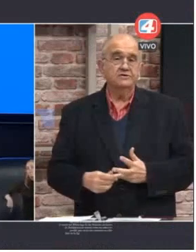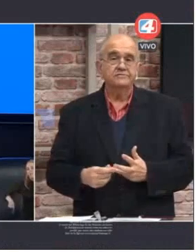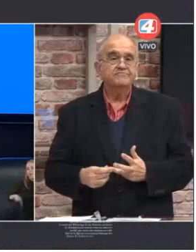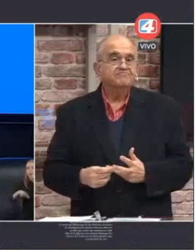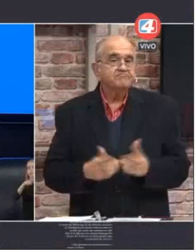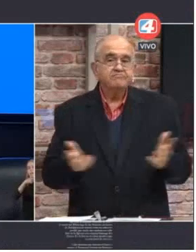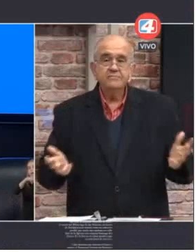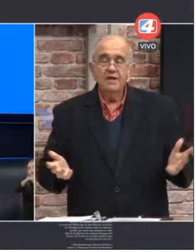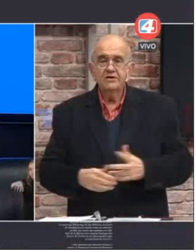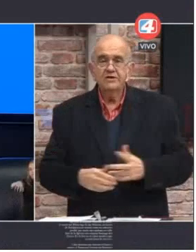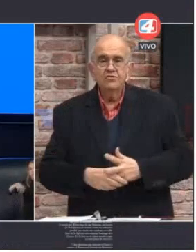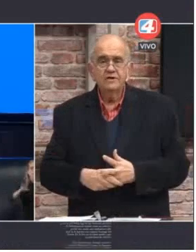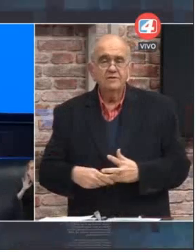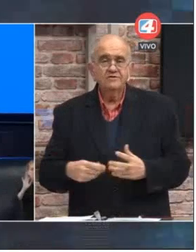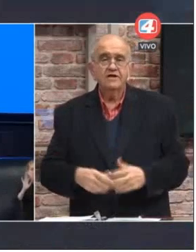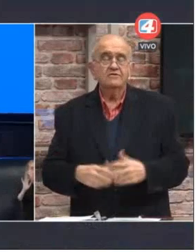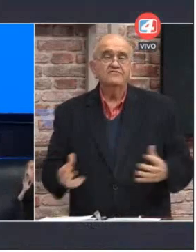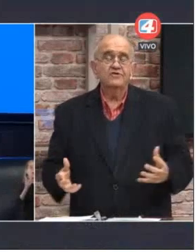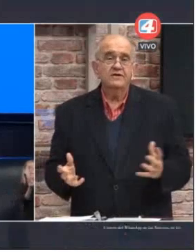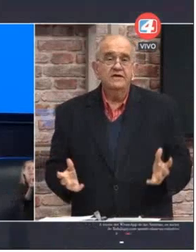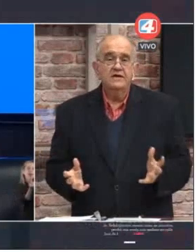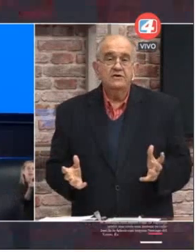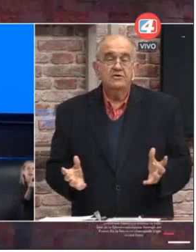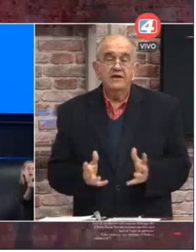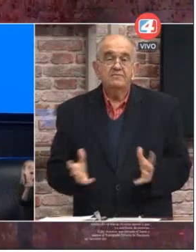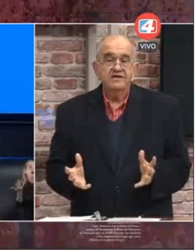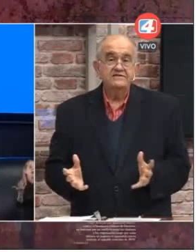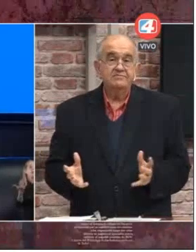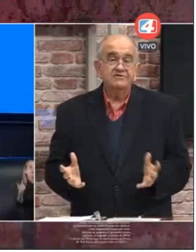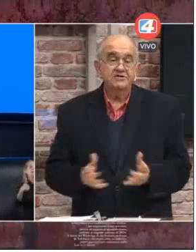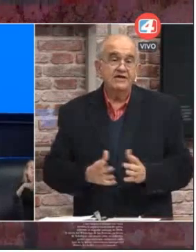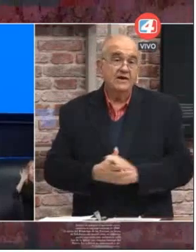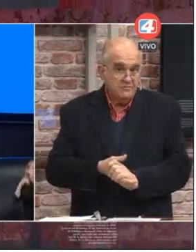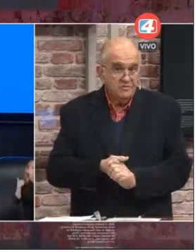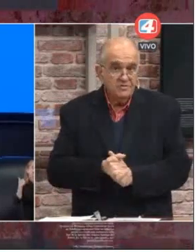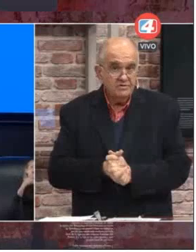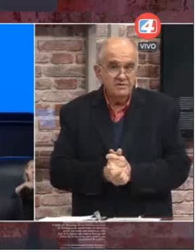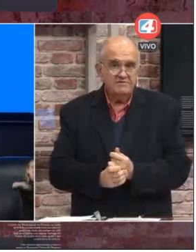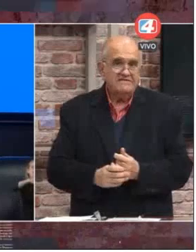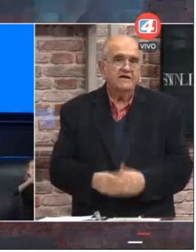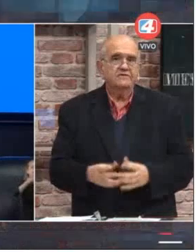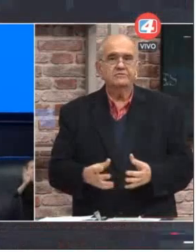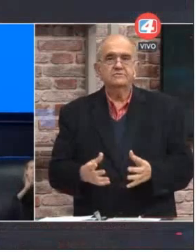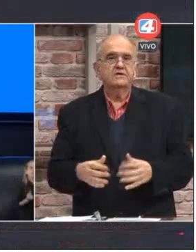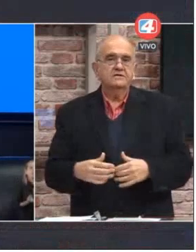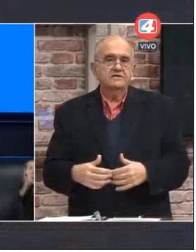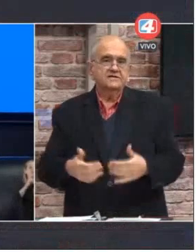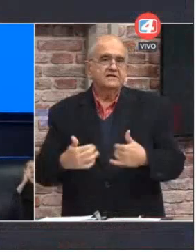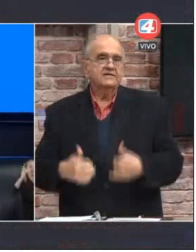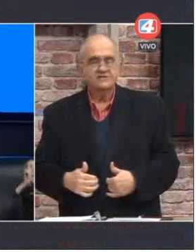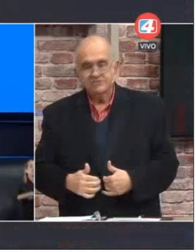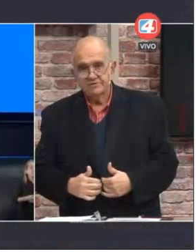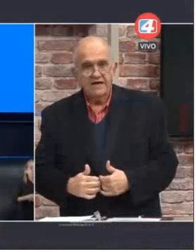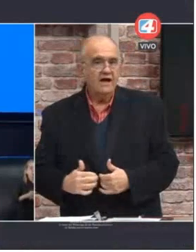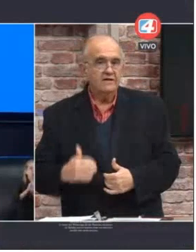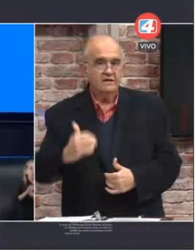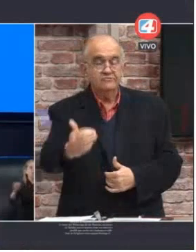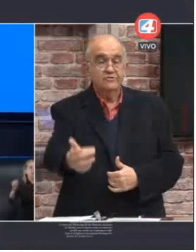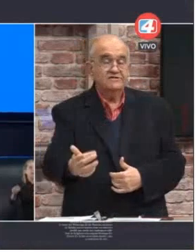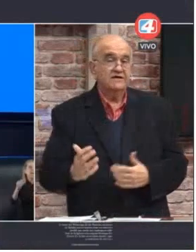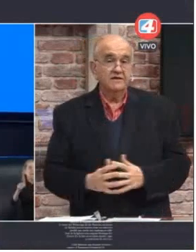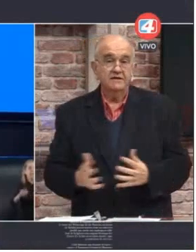gobierno ninguno digamos está conforme con las primeras expresiones claro hablo de pisar el gasto de sentarse sobre la